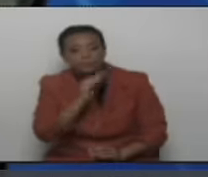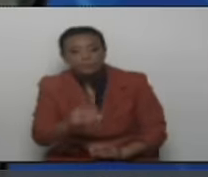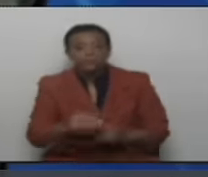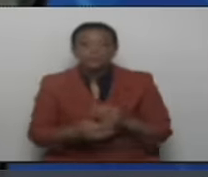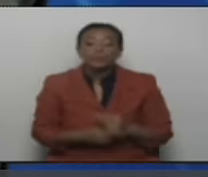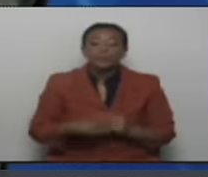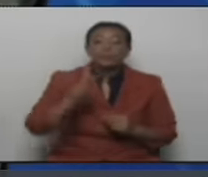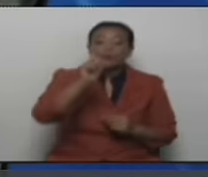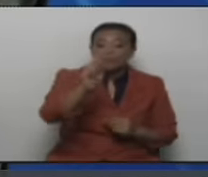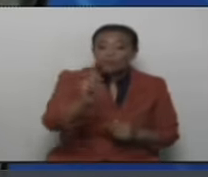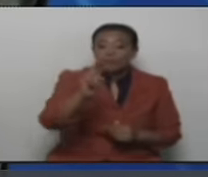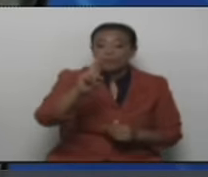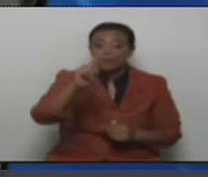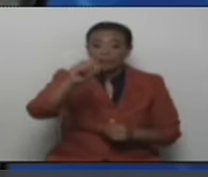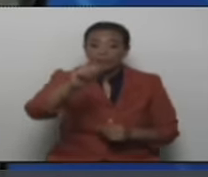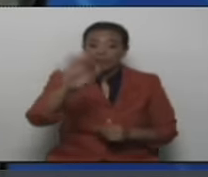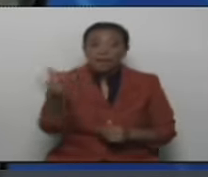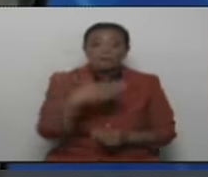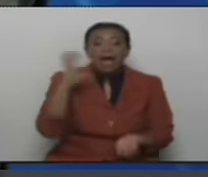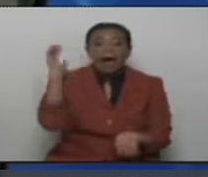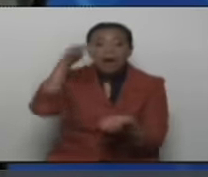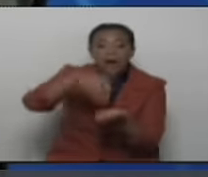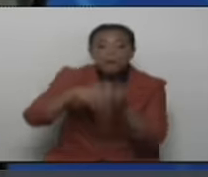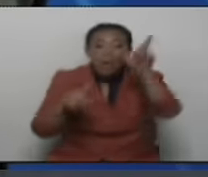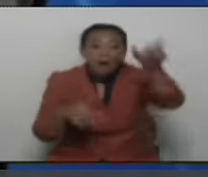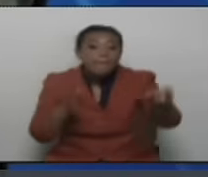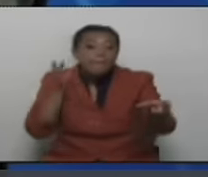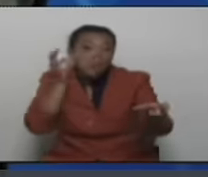Aragua es esta señora